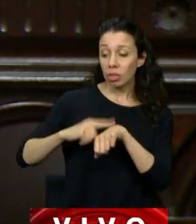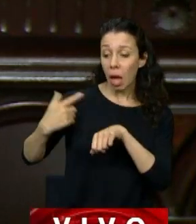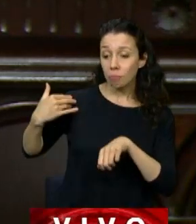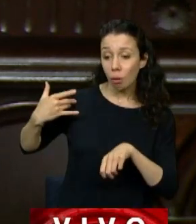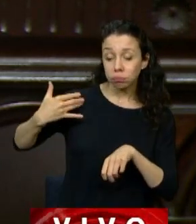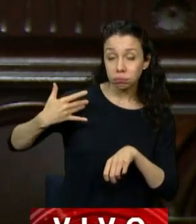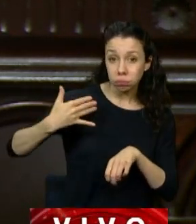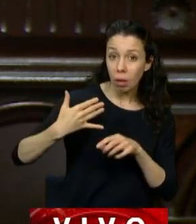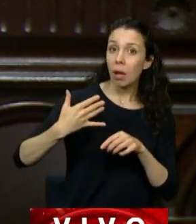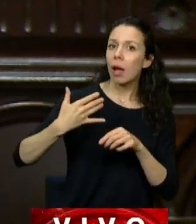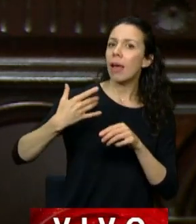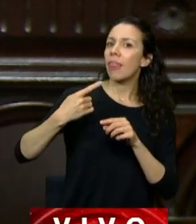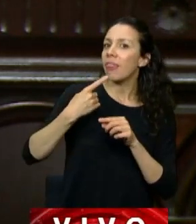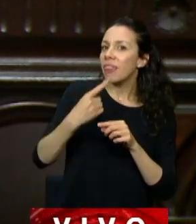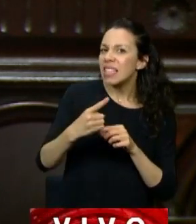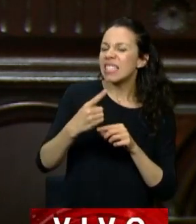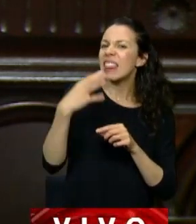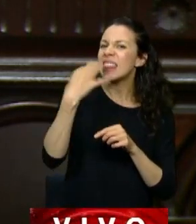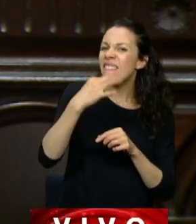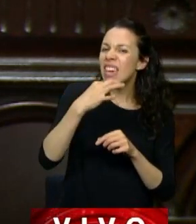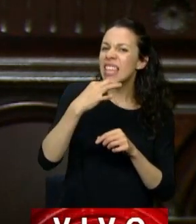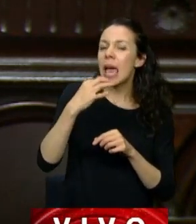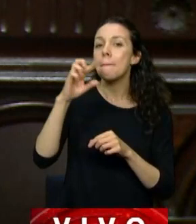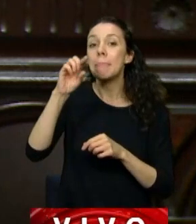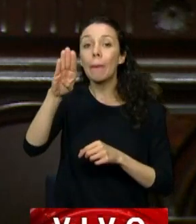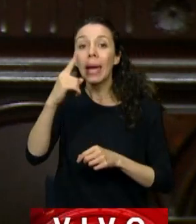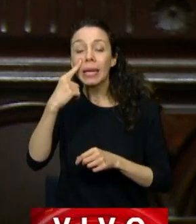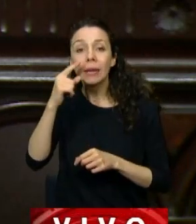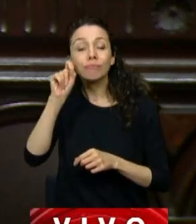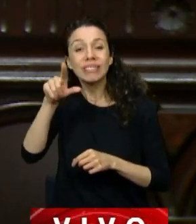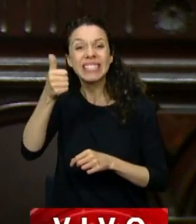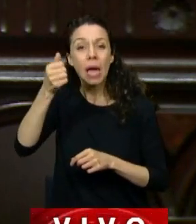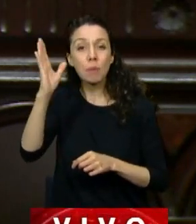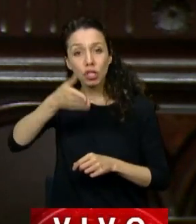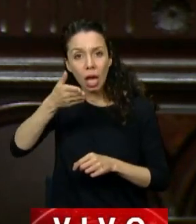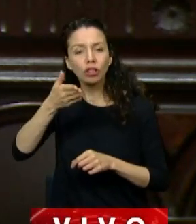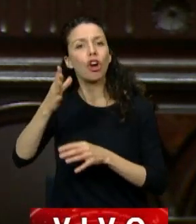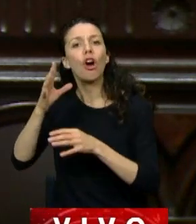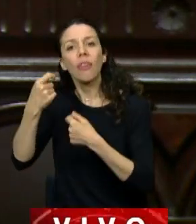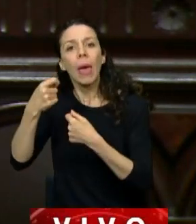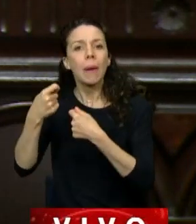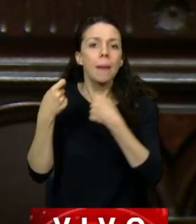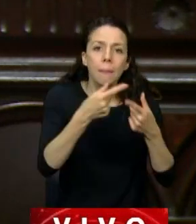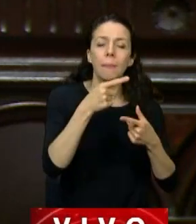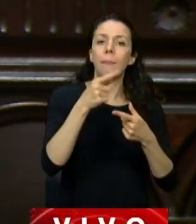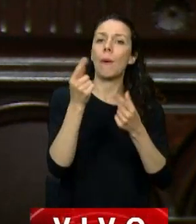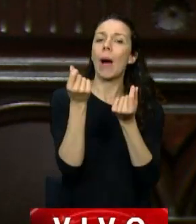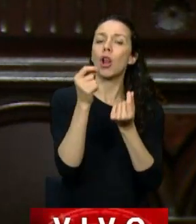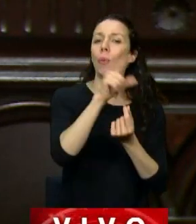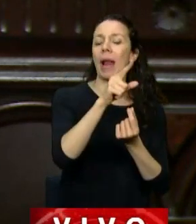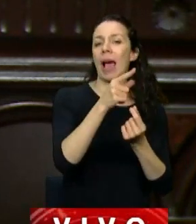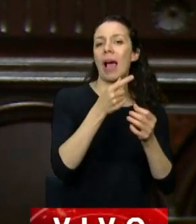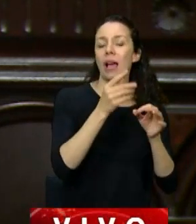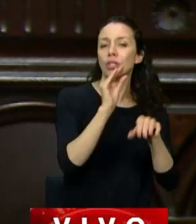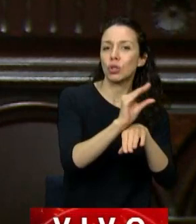tendría que tener el 6% del PBI en la educación. Esto fue en acuerdo entre las provincias, la